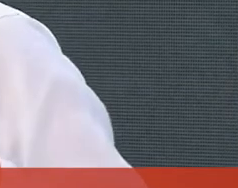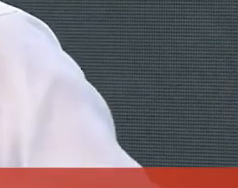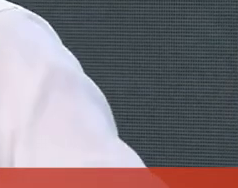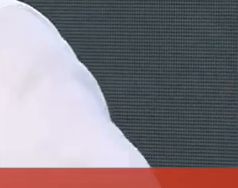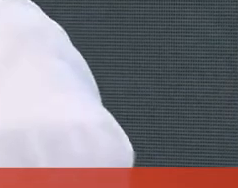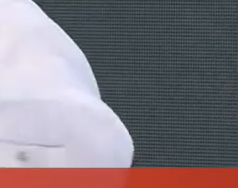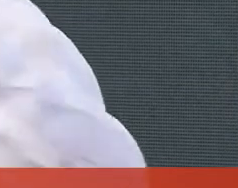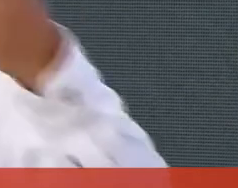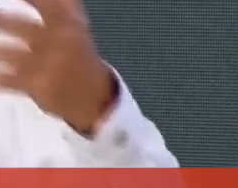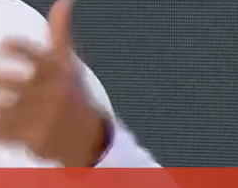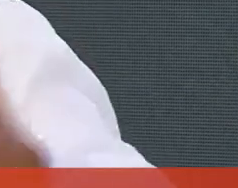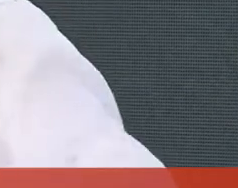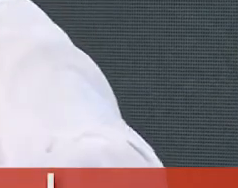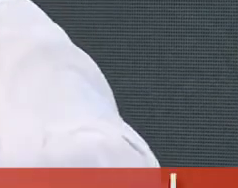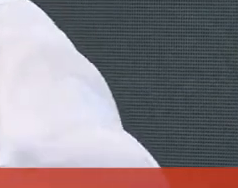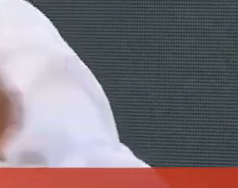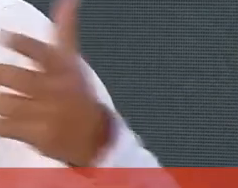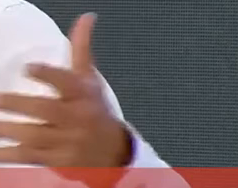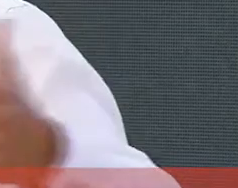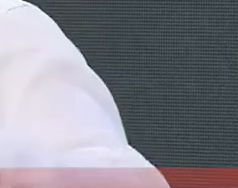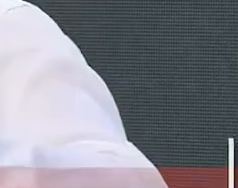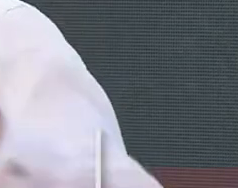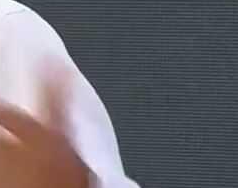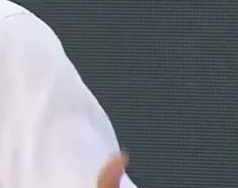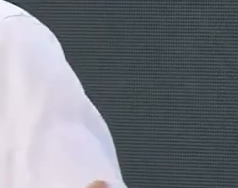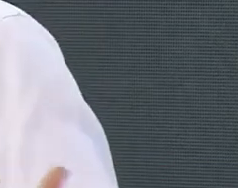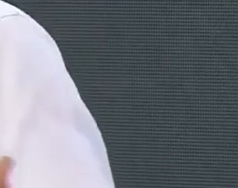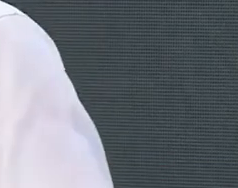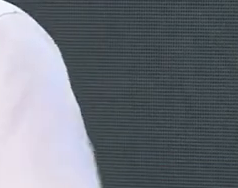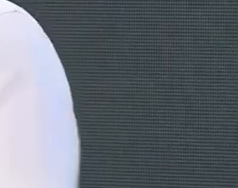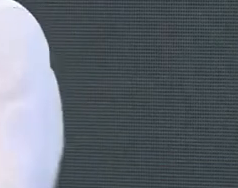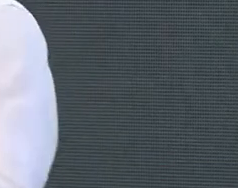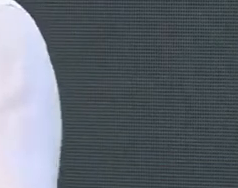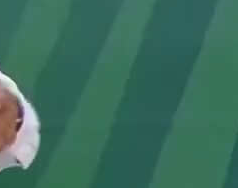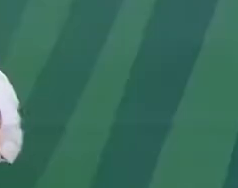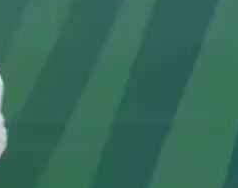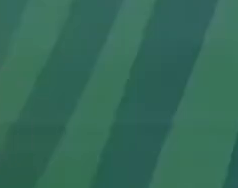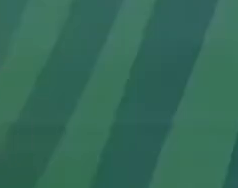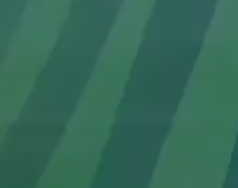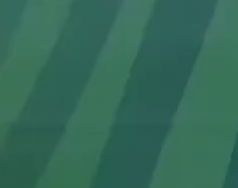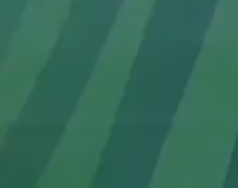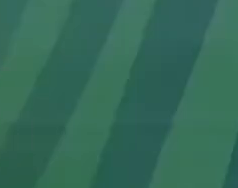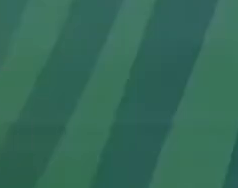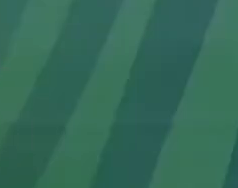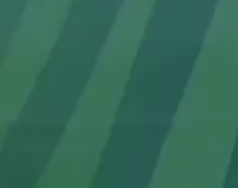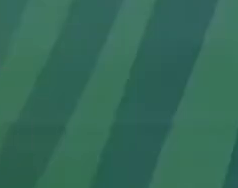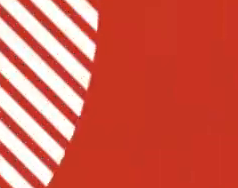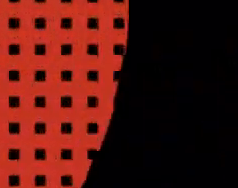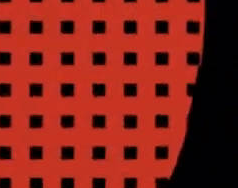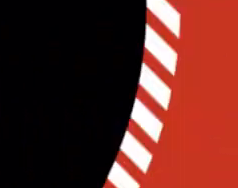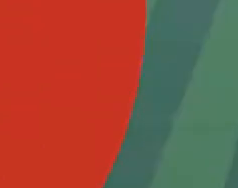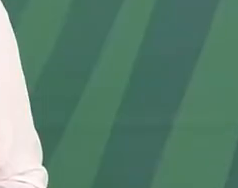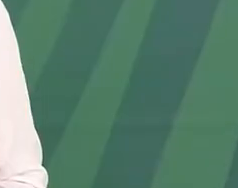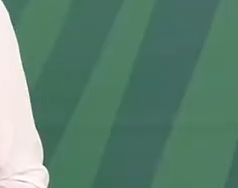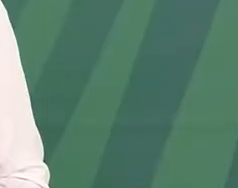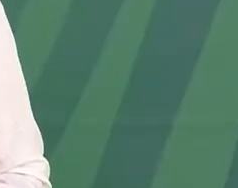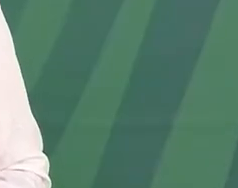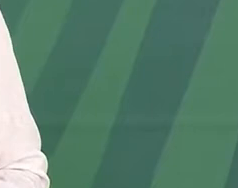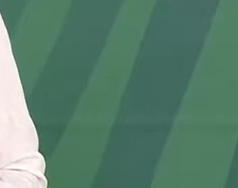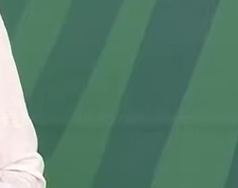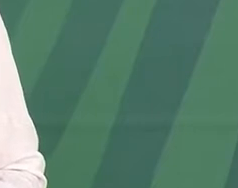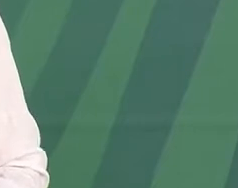y que los ciudadanos se enteren, pero en esencia son tres.